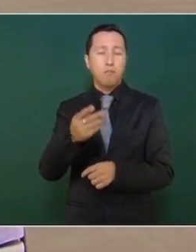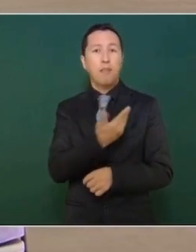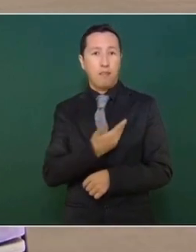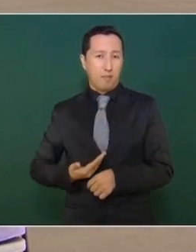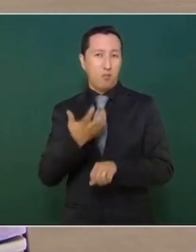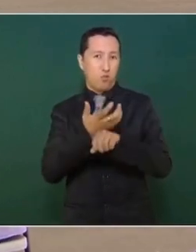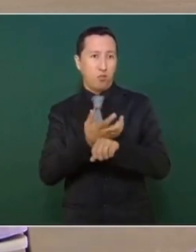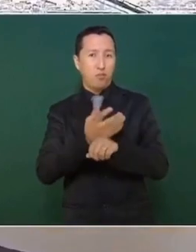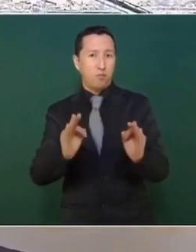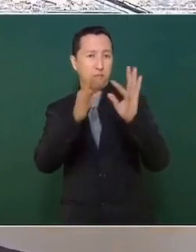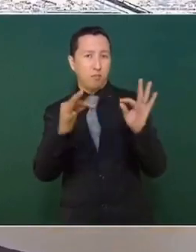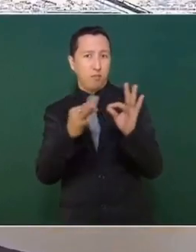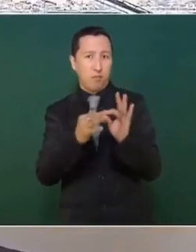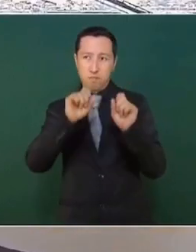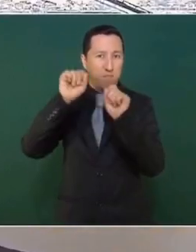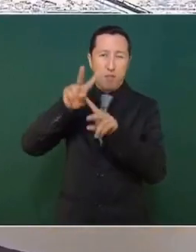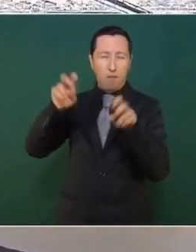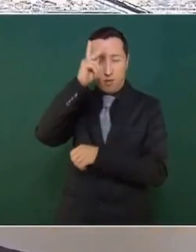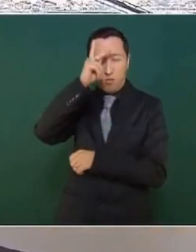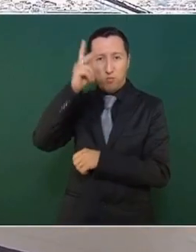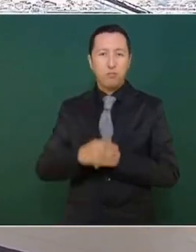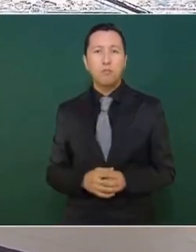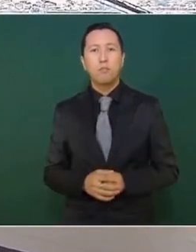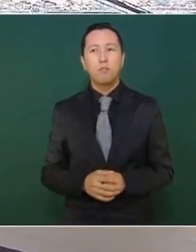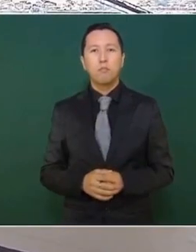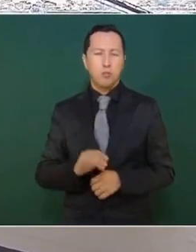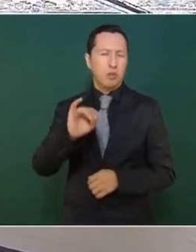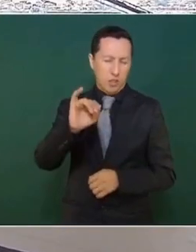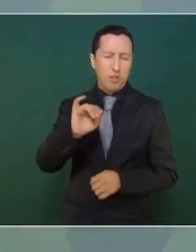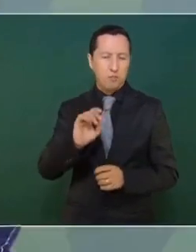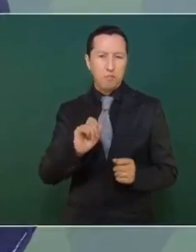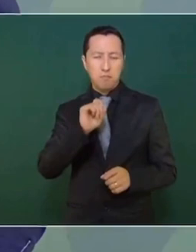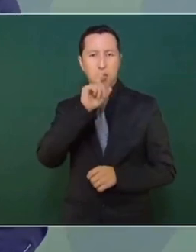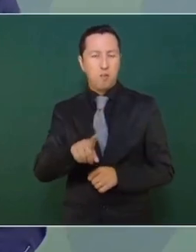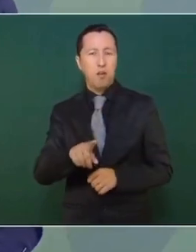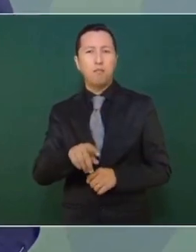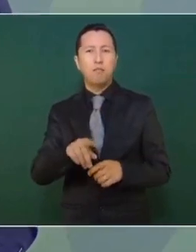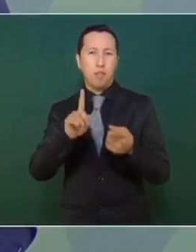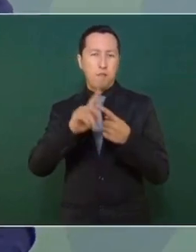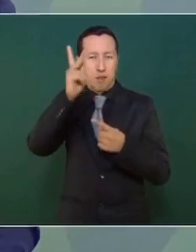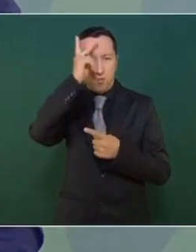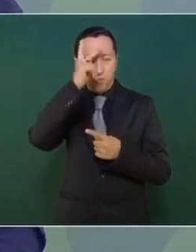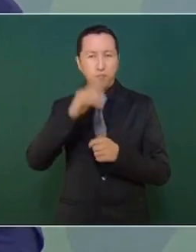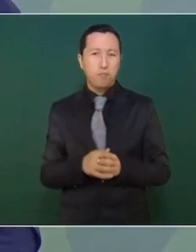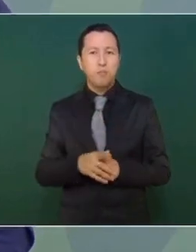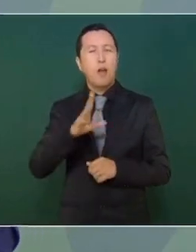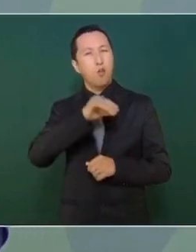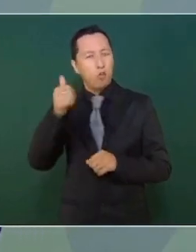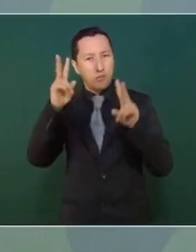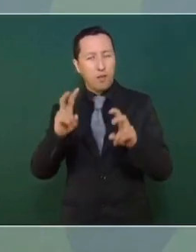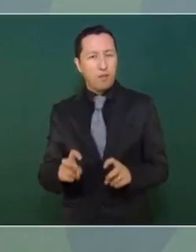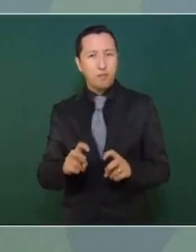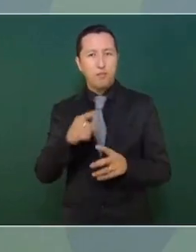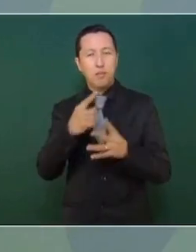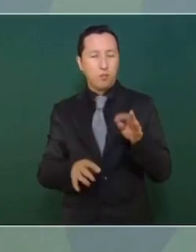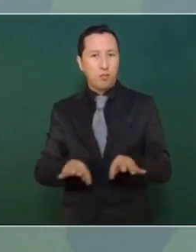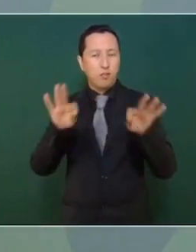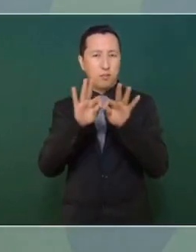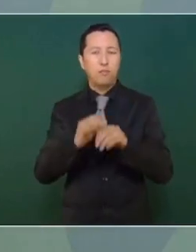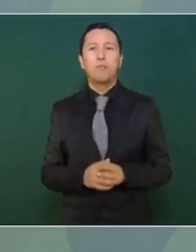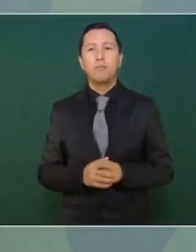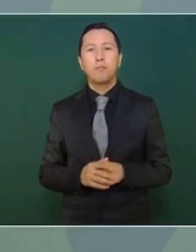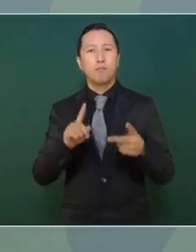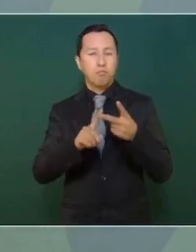Biden ahora que venga? Sí, claro. En particular el asunto de Perú. Sí, pero no solo el Perú. Le voy a plantear tres cosas. Primero, que consolidemos el